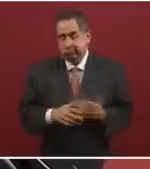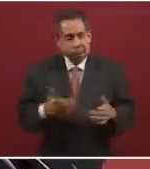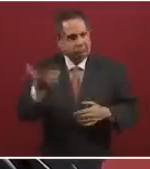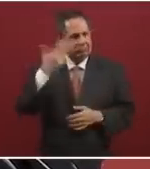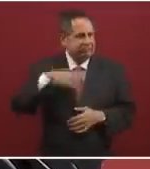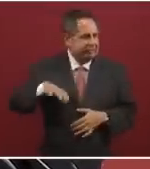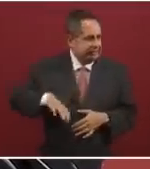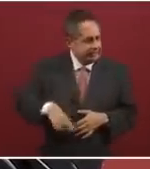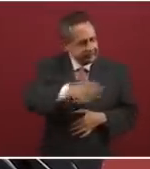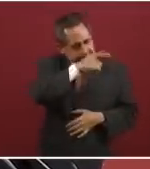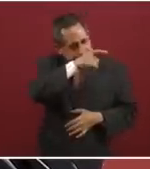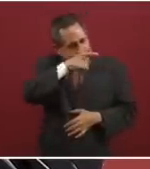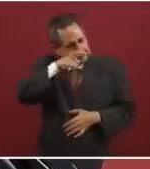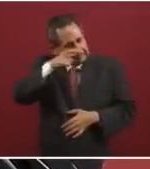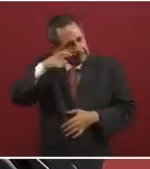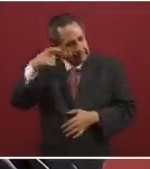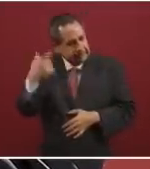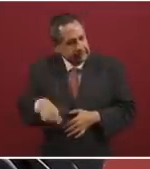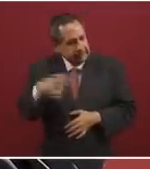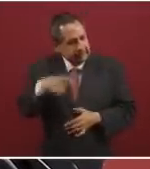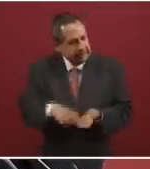rayaban.